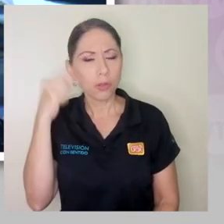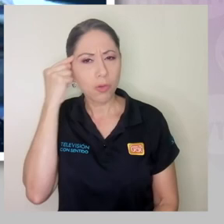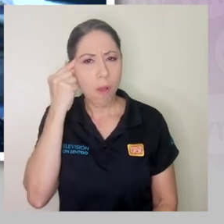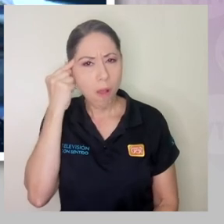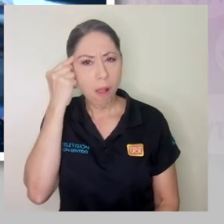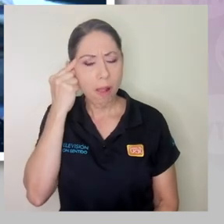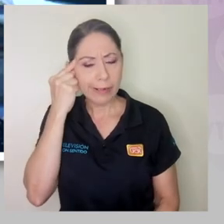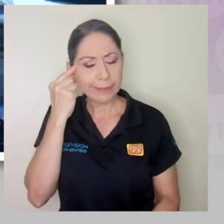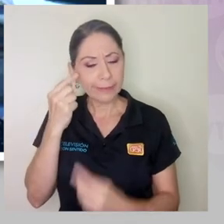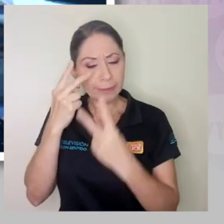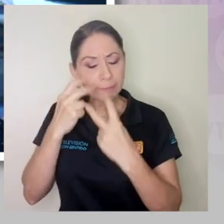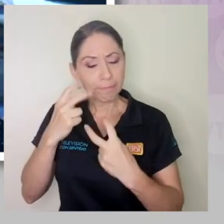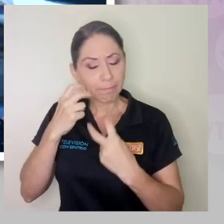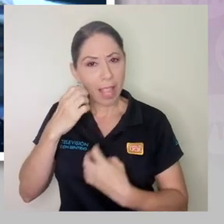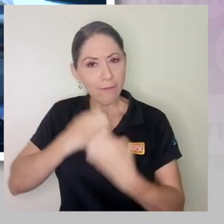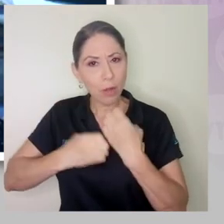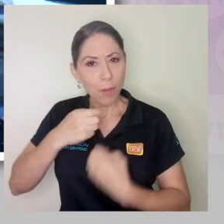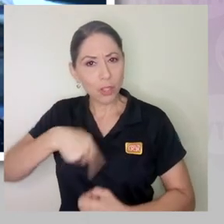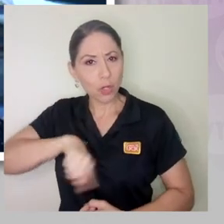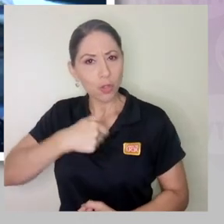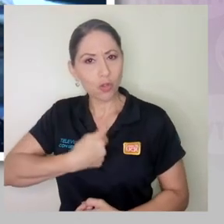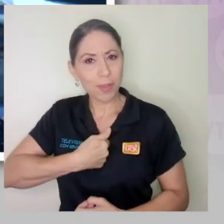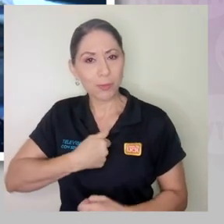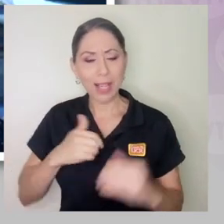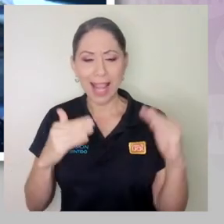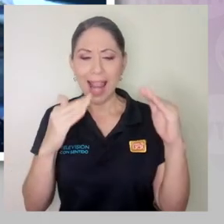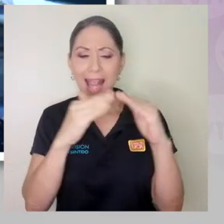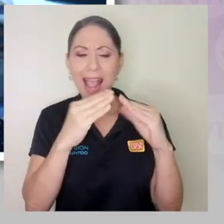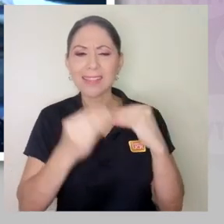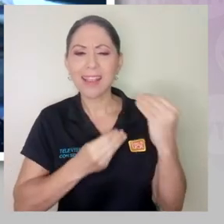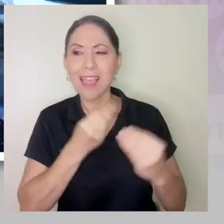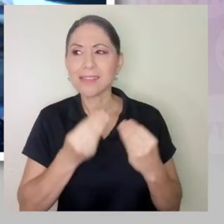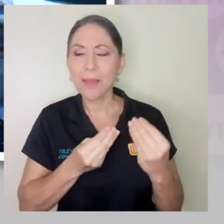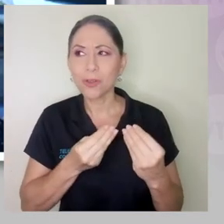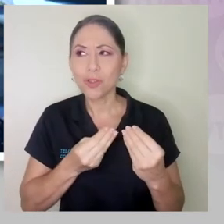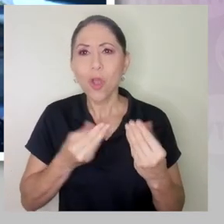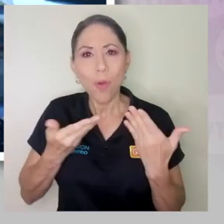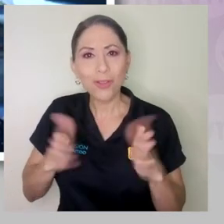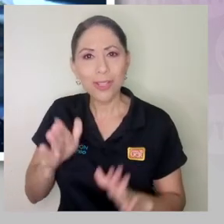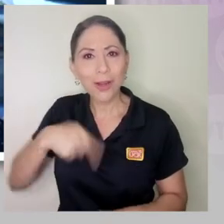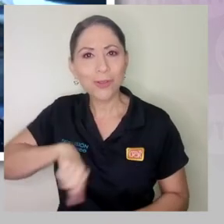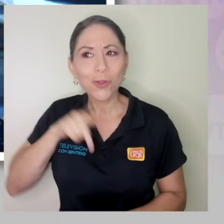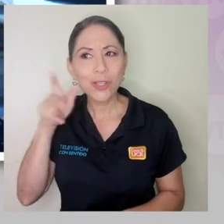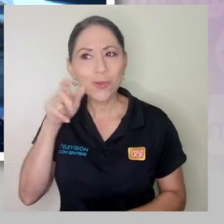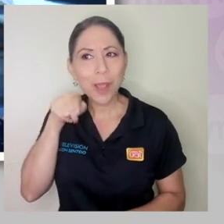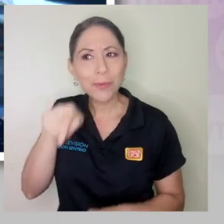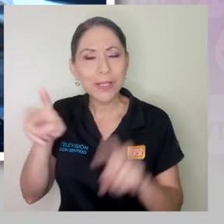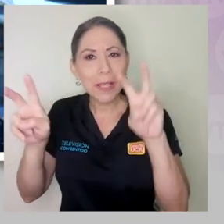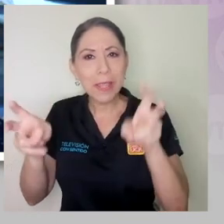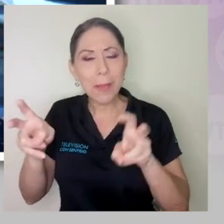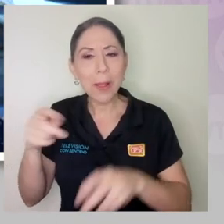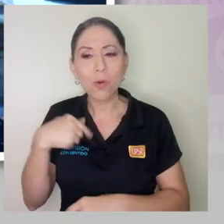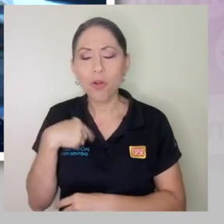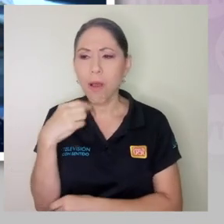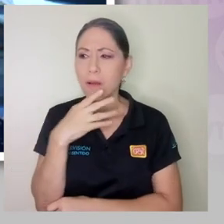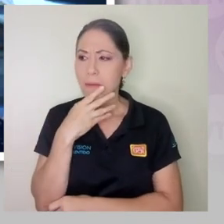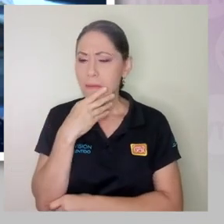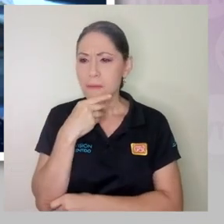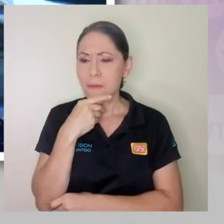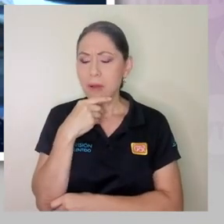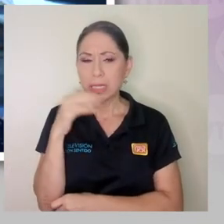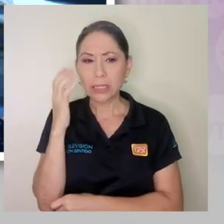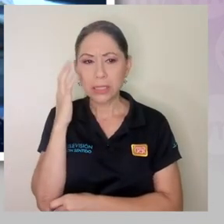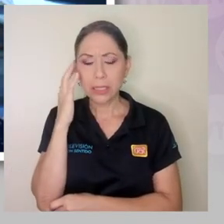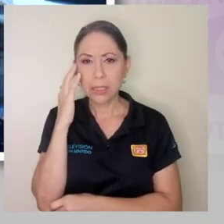nos evaluamos un poquito más en la casa, cuando ya oímos de esto, normalmente ya uno empieza a preocuparse un poco más y empieza a ver cuánto